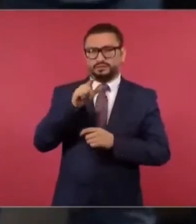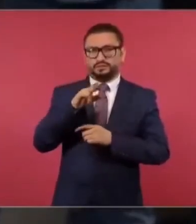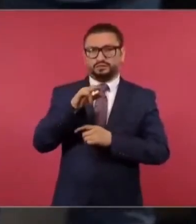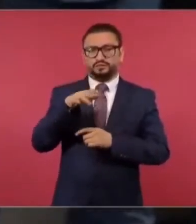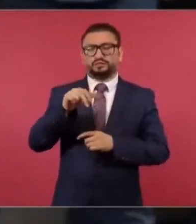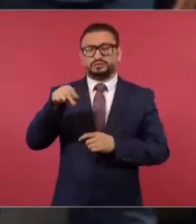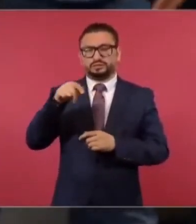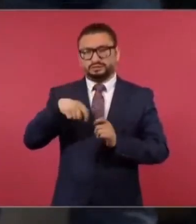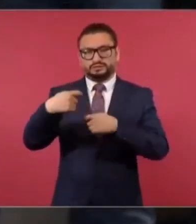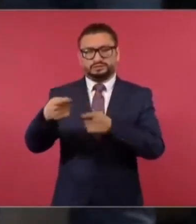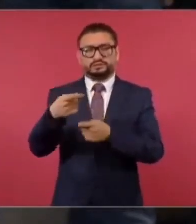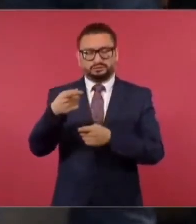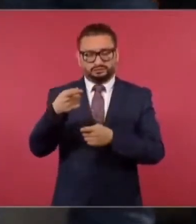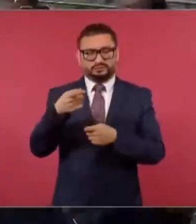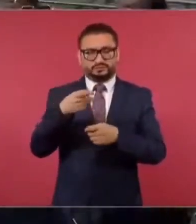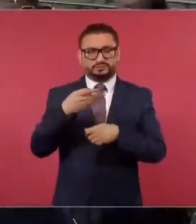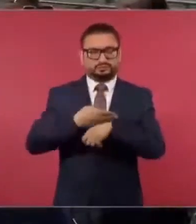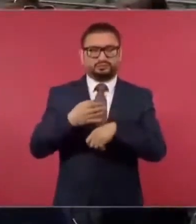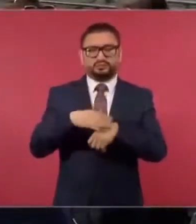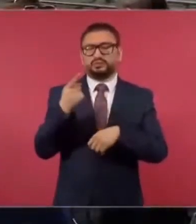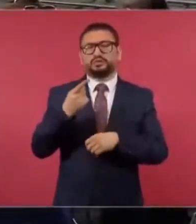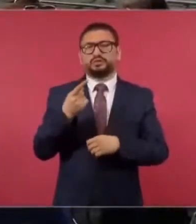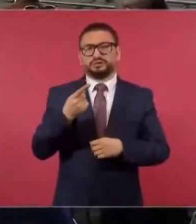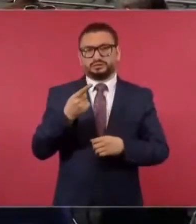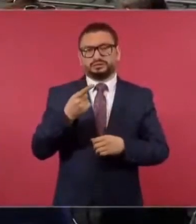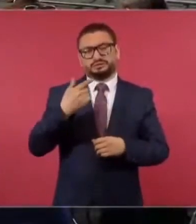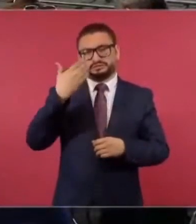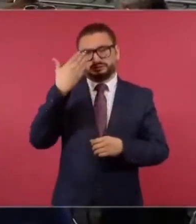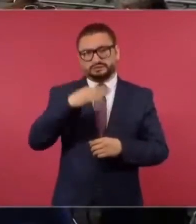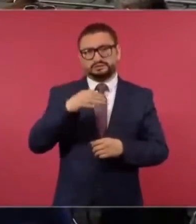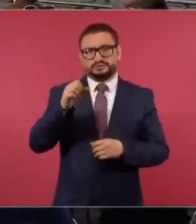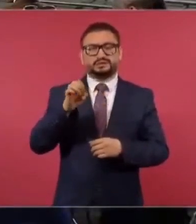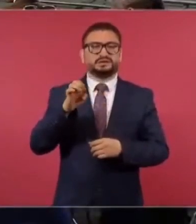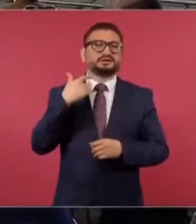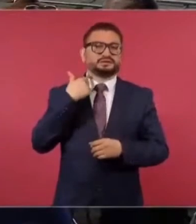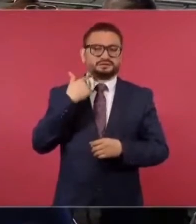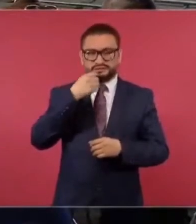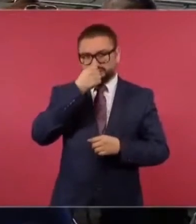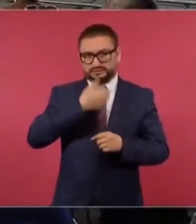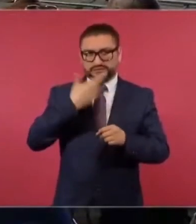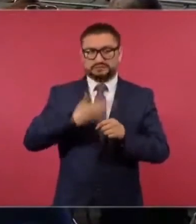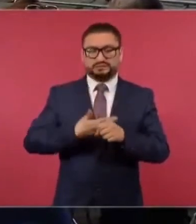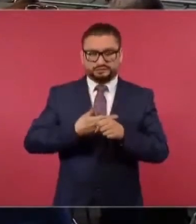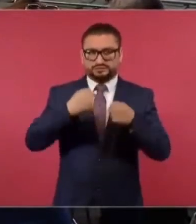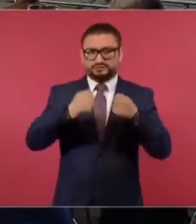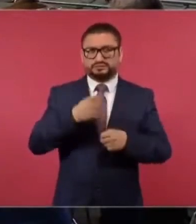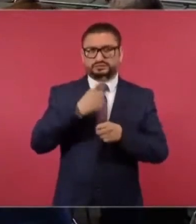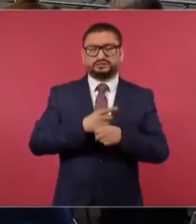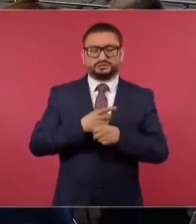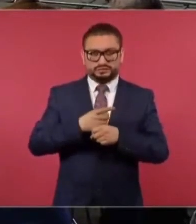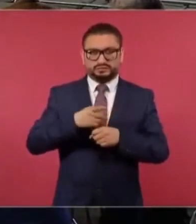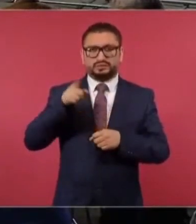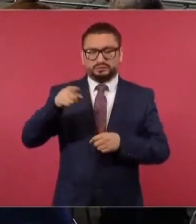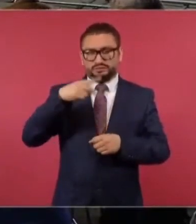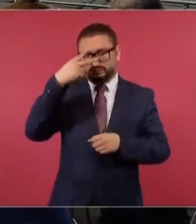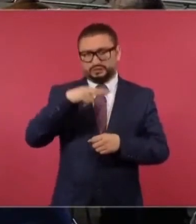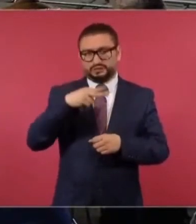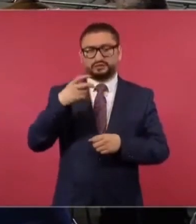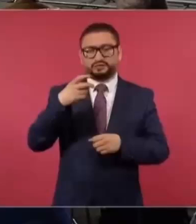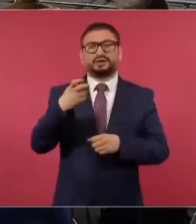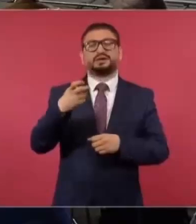Luna, tomando en cuenta de que el exsecretario de Seguridad Pública de México fue declarado culpable